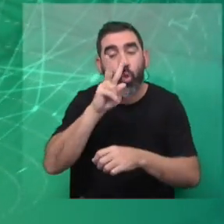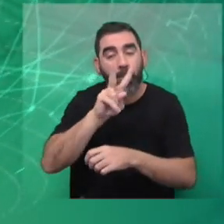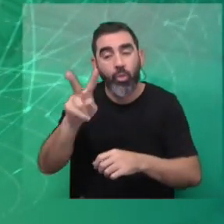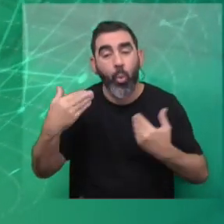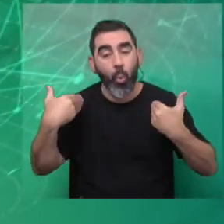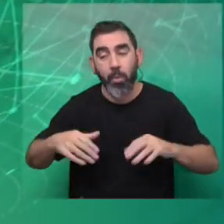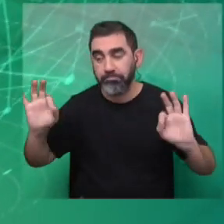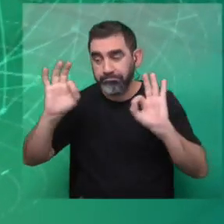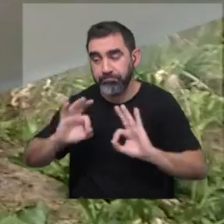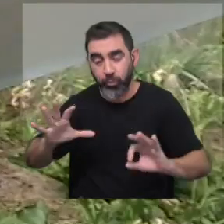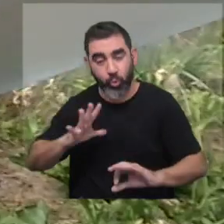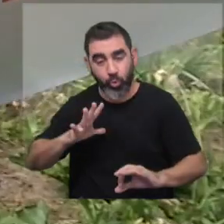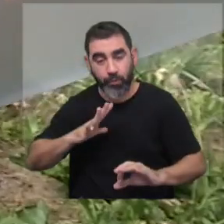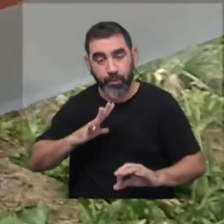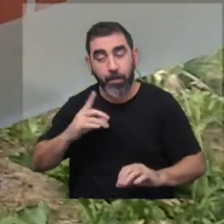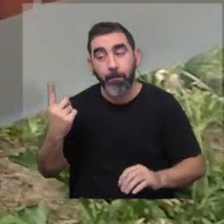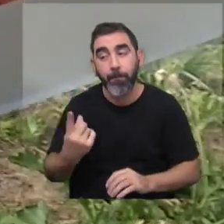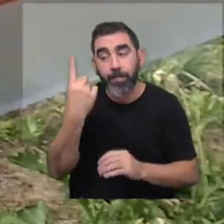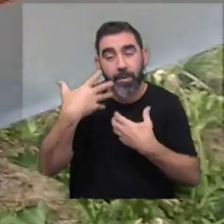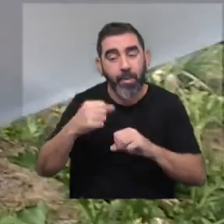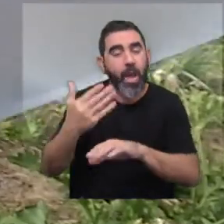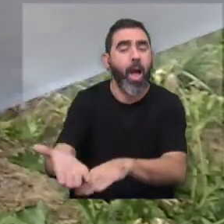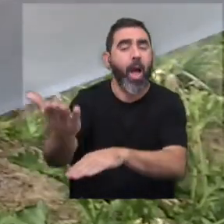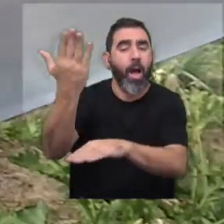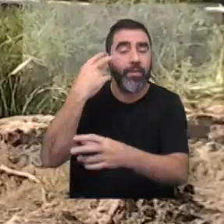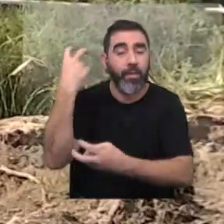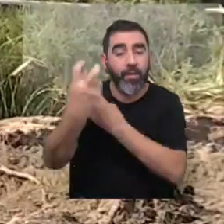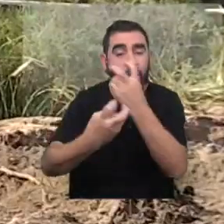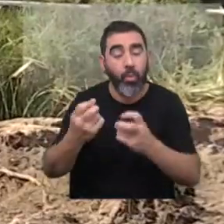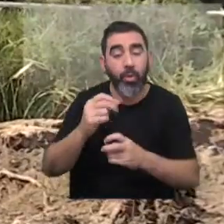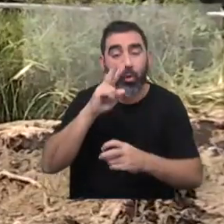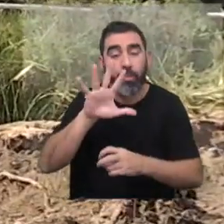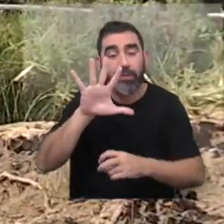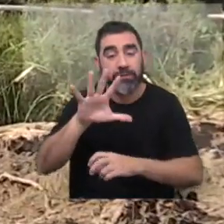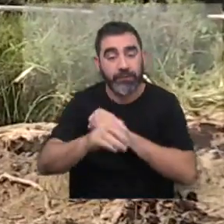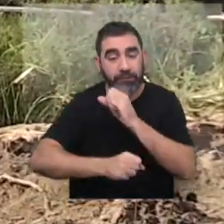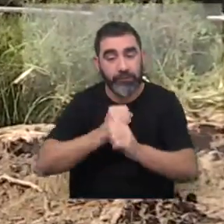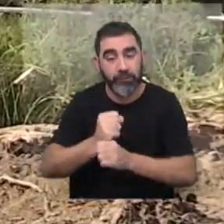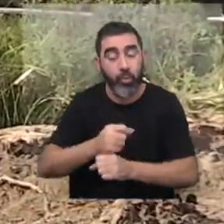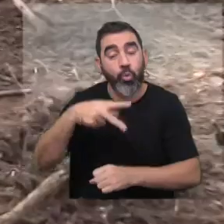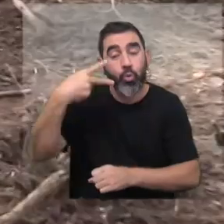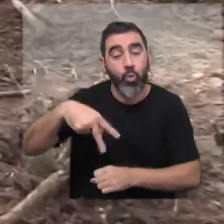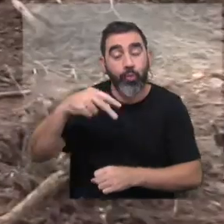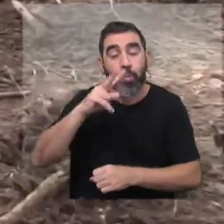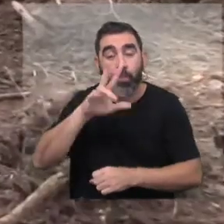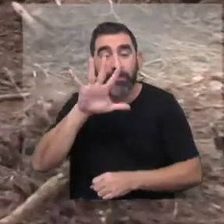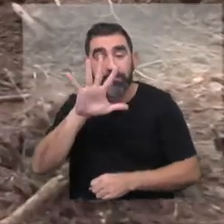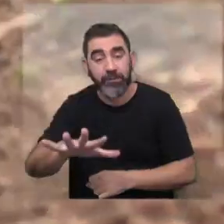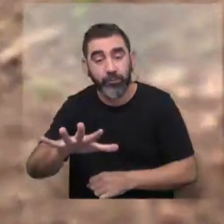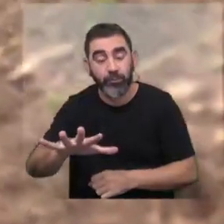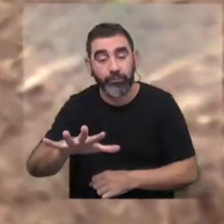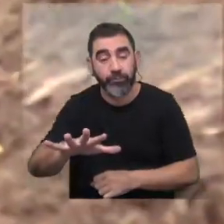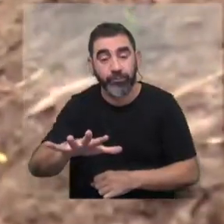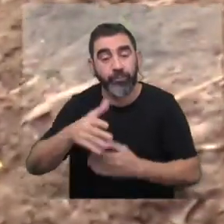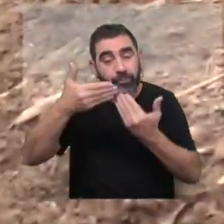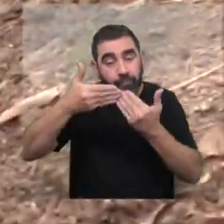cuerpo aún no se ha encontrado Este primer hallazgo es anterior al comienzo de las búsquedas en dependencias militares en noviembre de 2005 se determinó